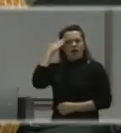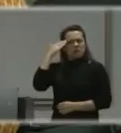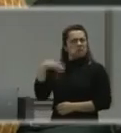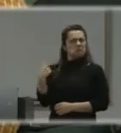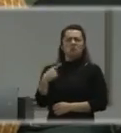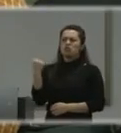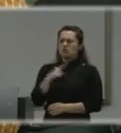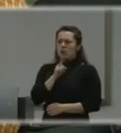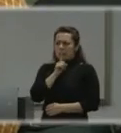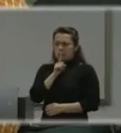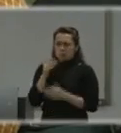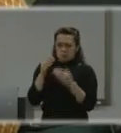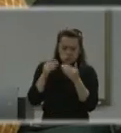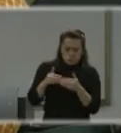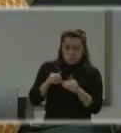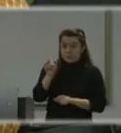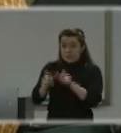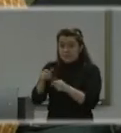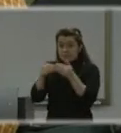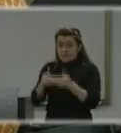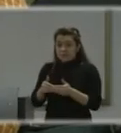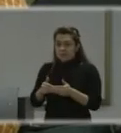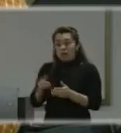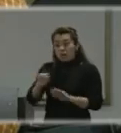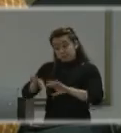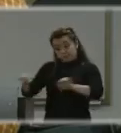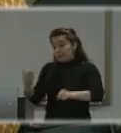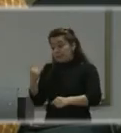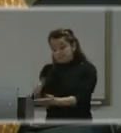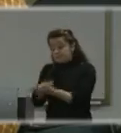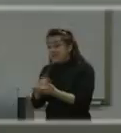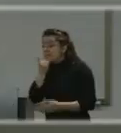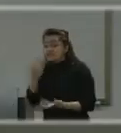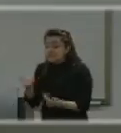tenemos intimidad, las personas con discapacidad, esa línea es muy difusa.